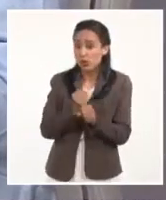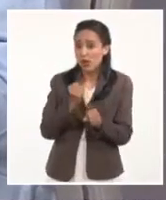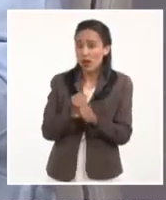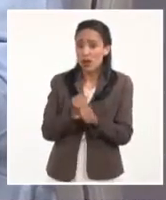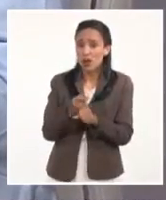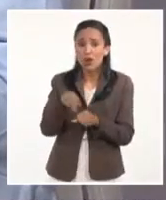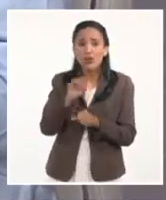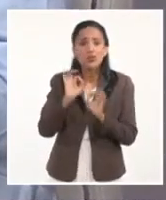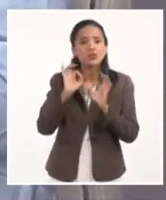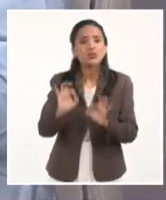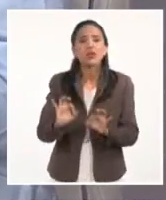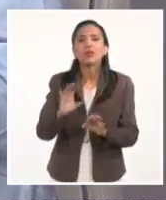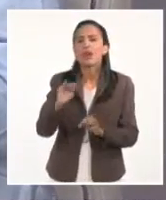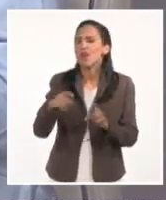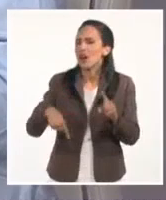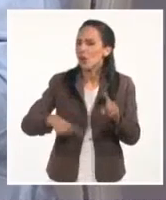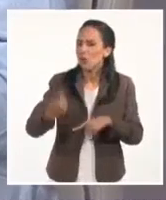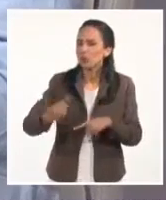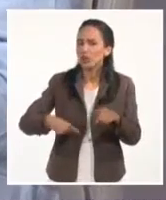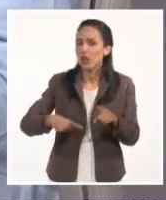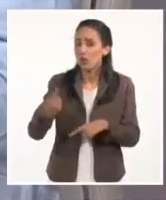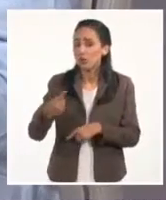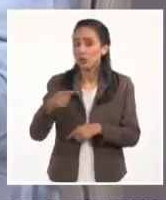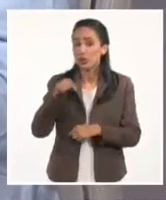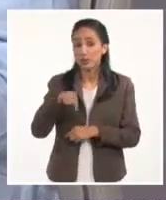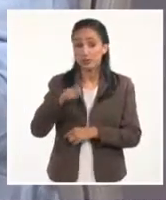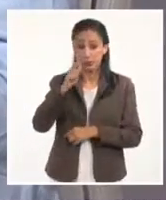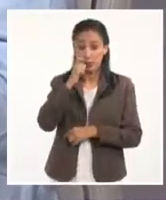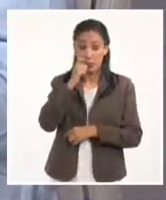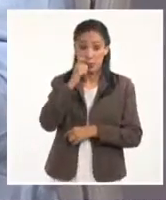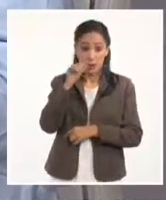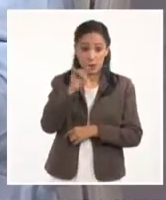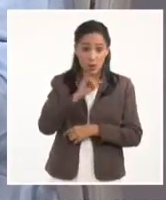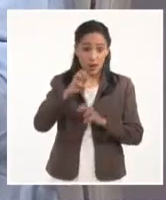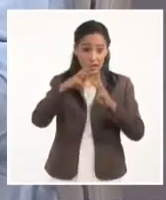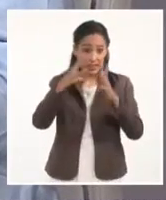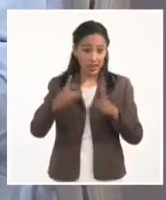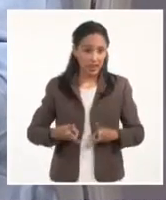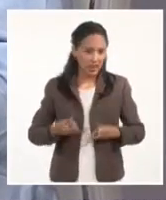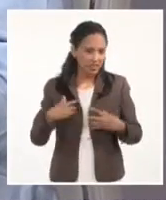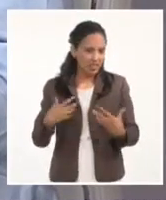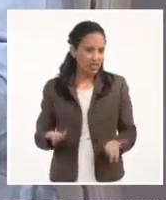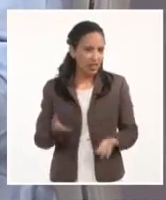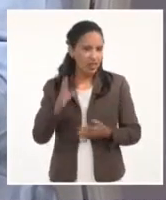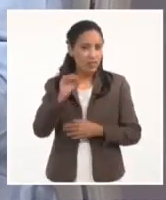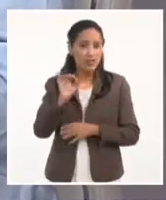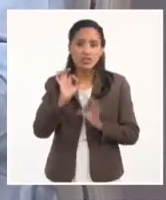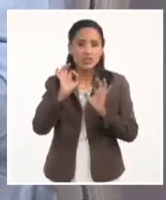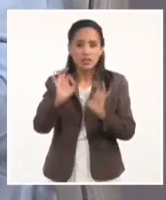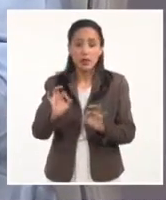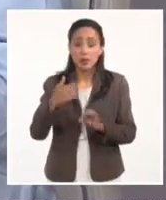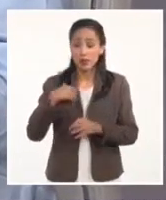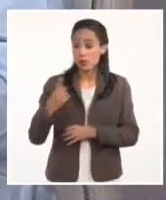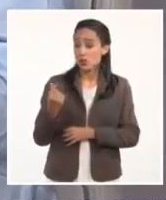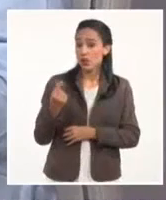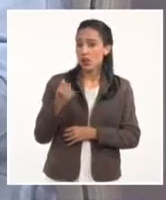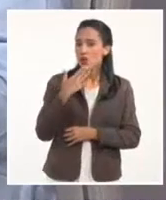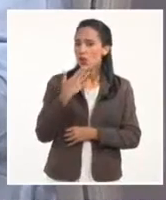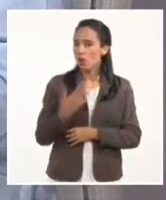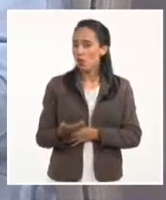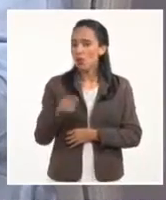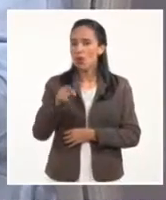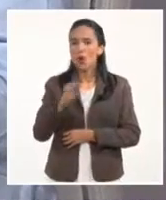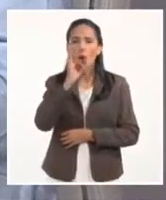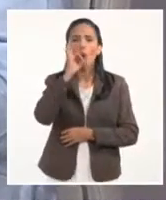el odio e influencia y como ese de qué va a hablar sino si ellos han hecho su fortuna en el odio precisamente